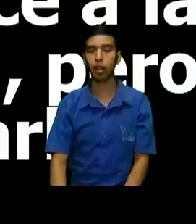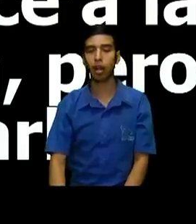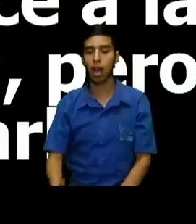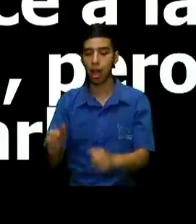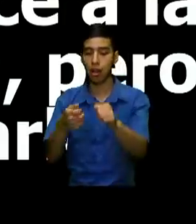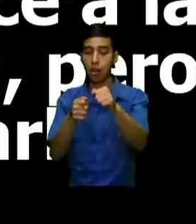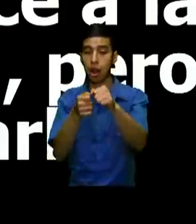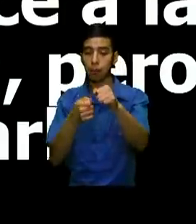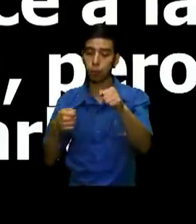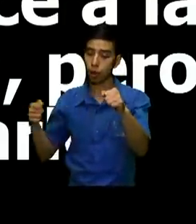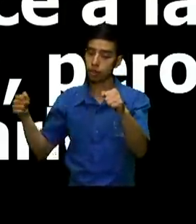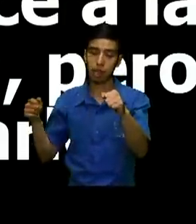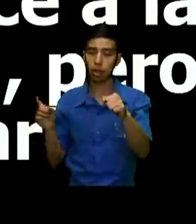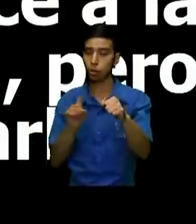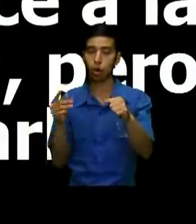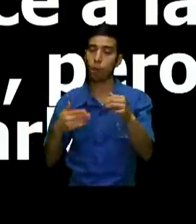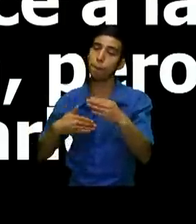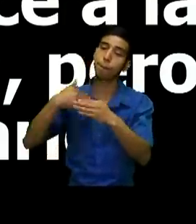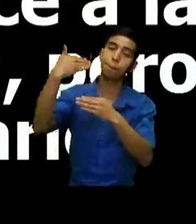pasar.